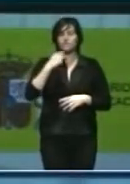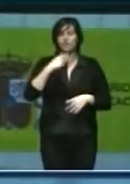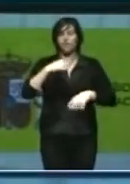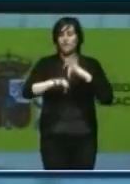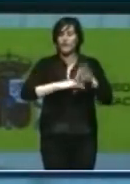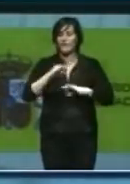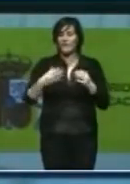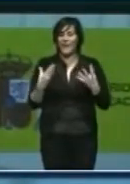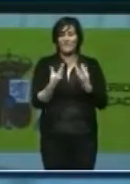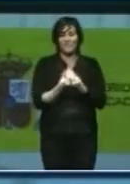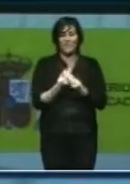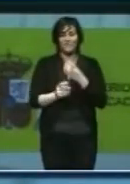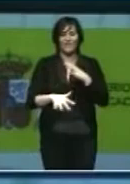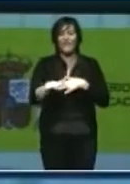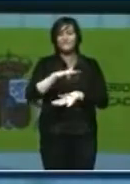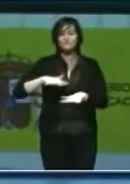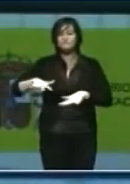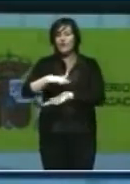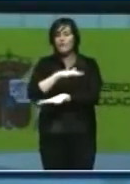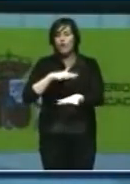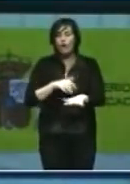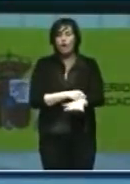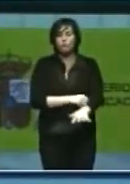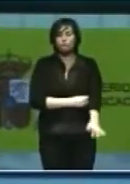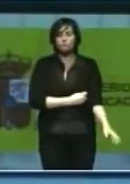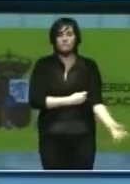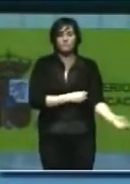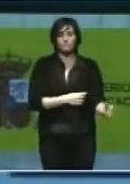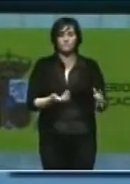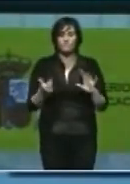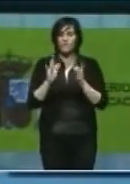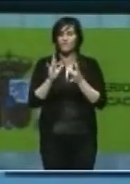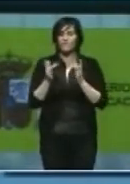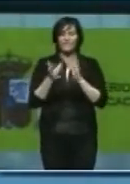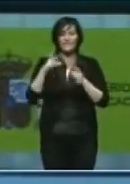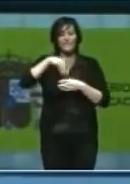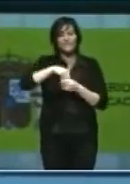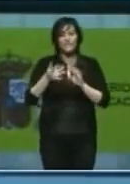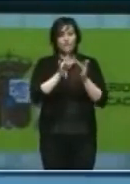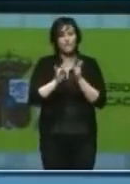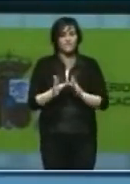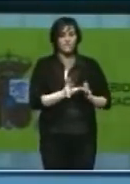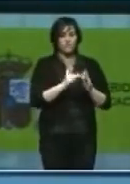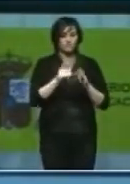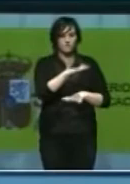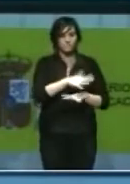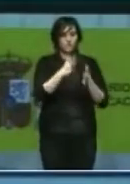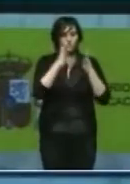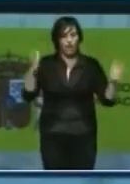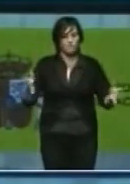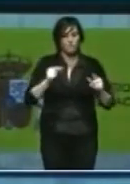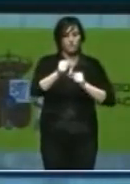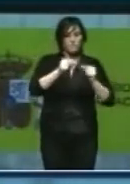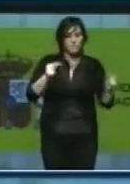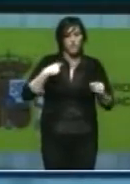una serie de espacios, bueno, pues interconectando los espacios interiores, estos espacios amplios, dimensionados, en